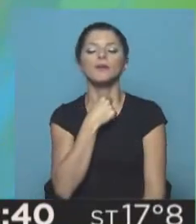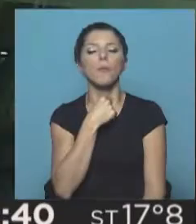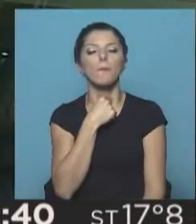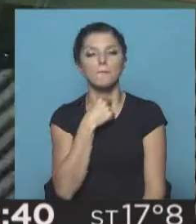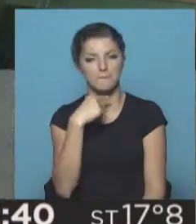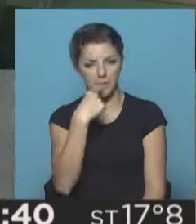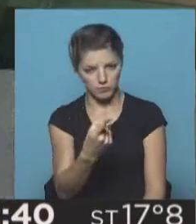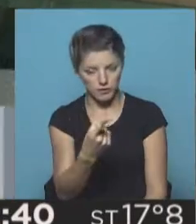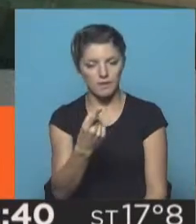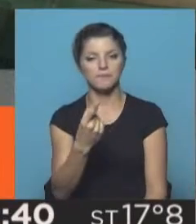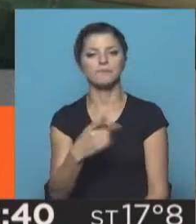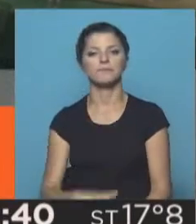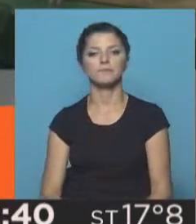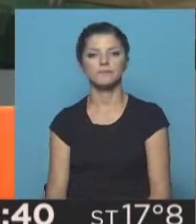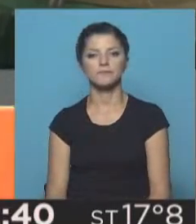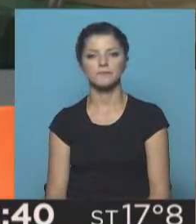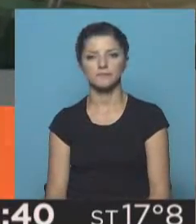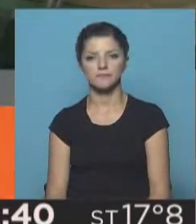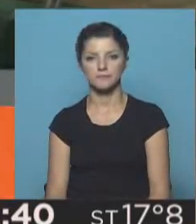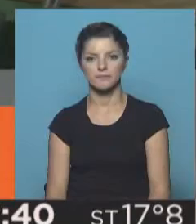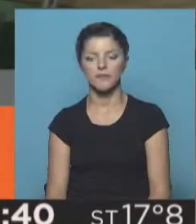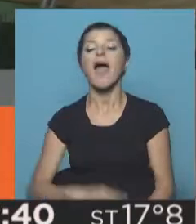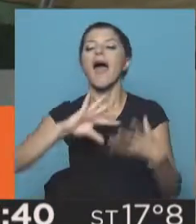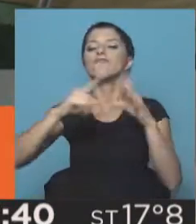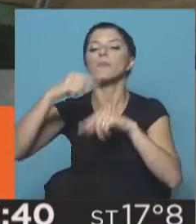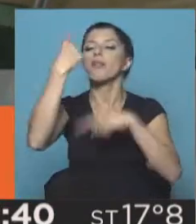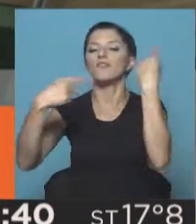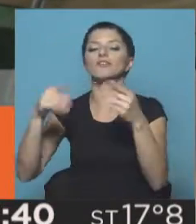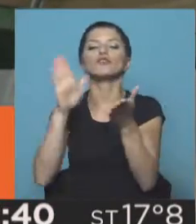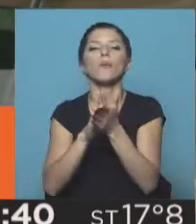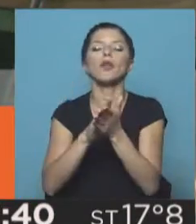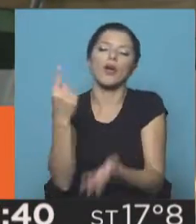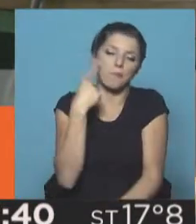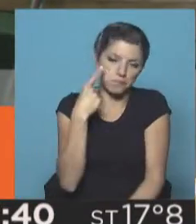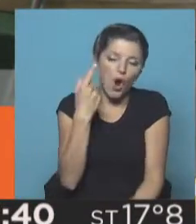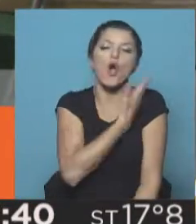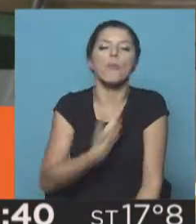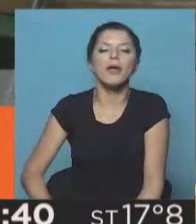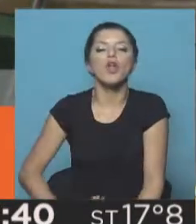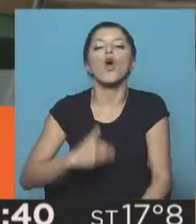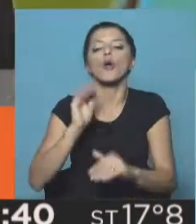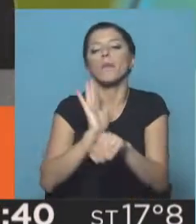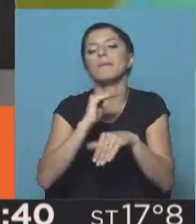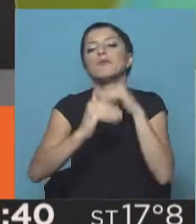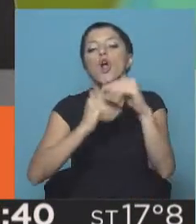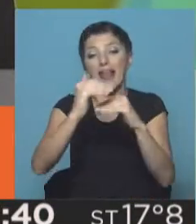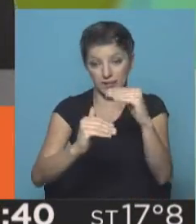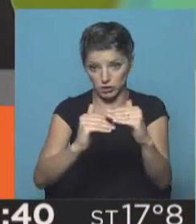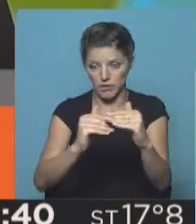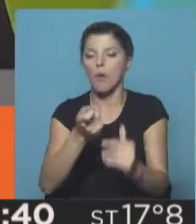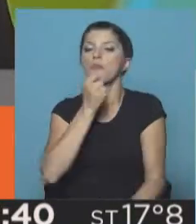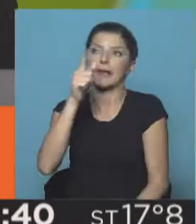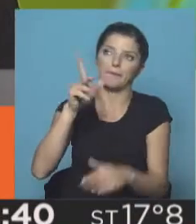diferentes maneras, diferentes salidas de los llamados gobiernos progresistas en América Latina, algunos más traumáticos, como en Paraguay o como en